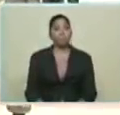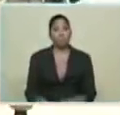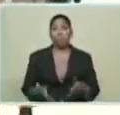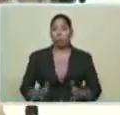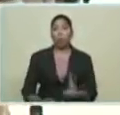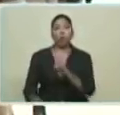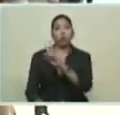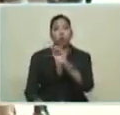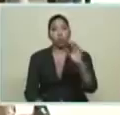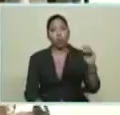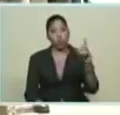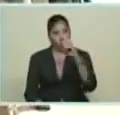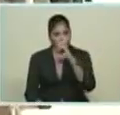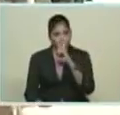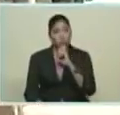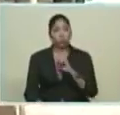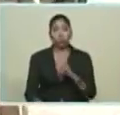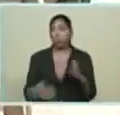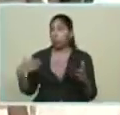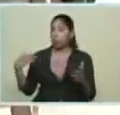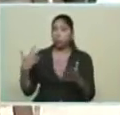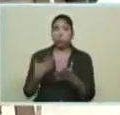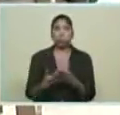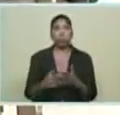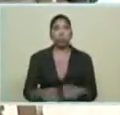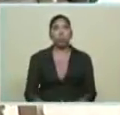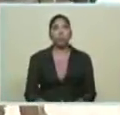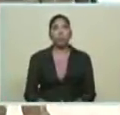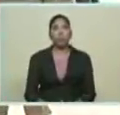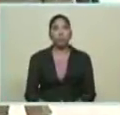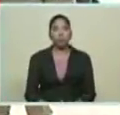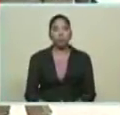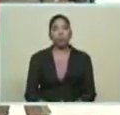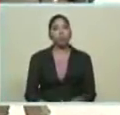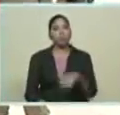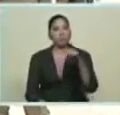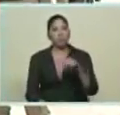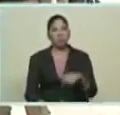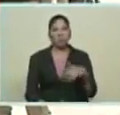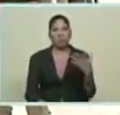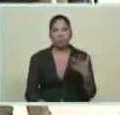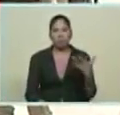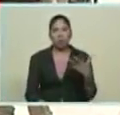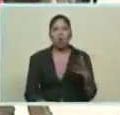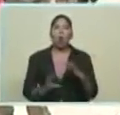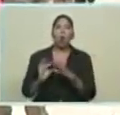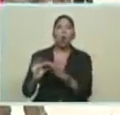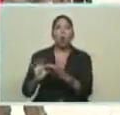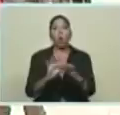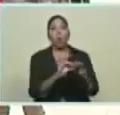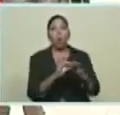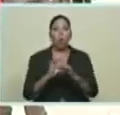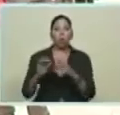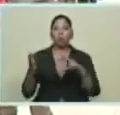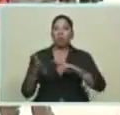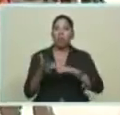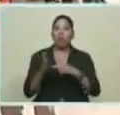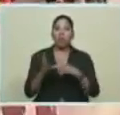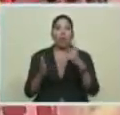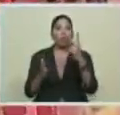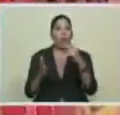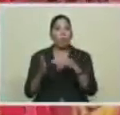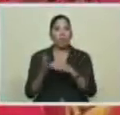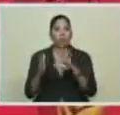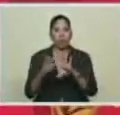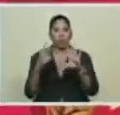Por eso digo, en tercer lugar, el año 2017 fue el año de la unión antioligárquica y del triunfo de la paz sobre